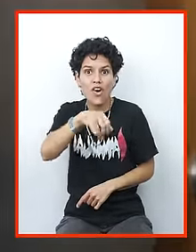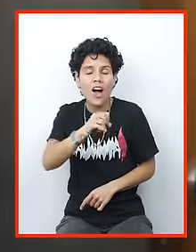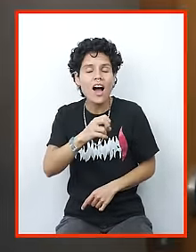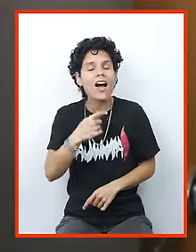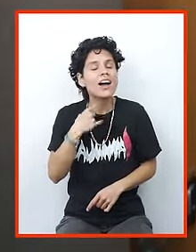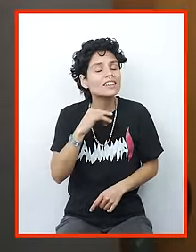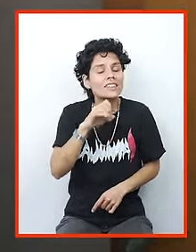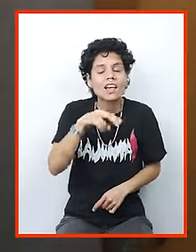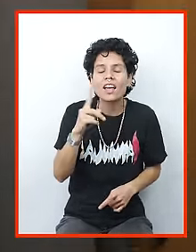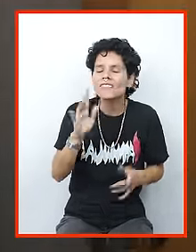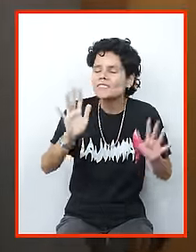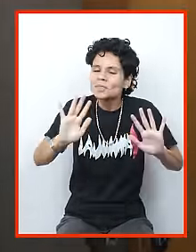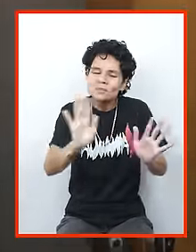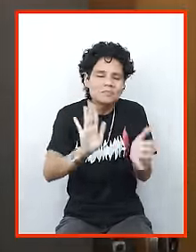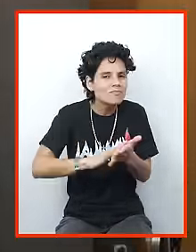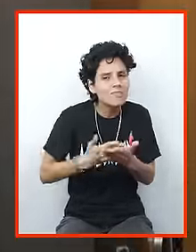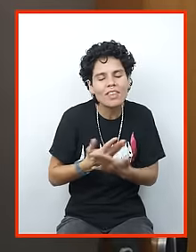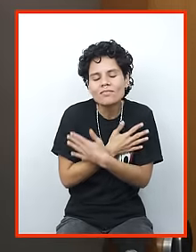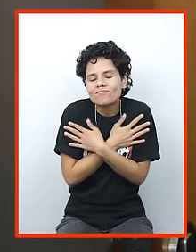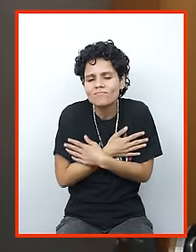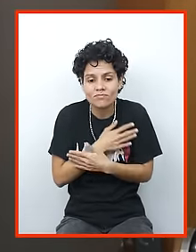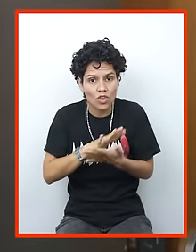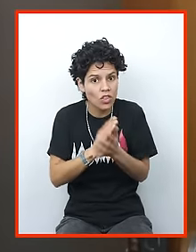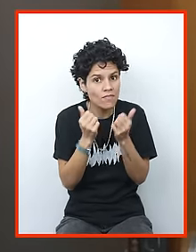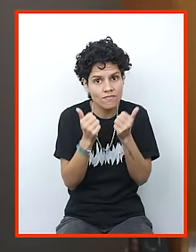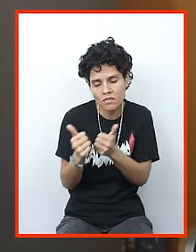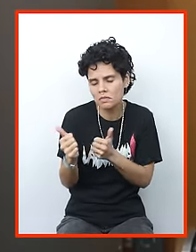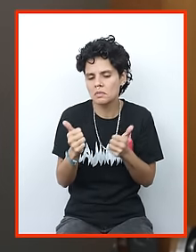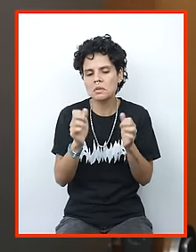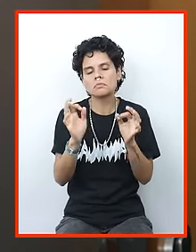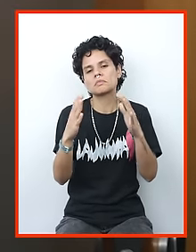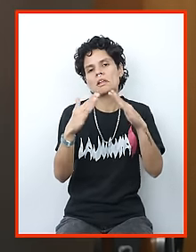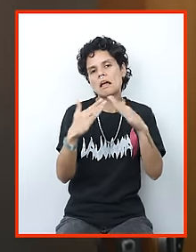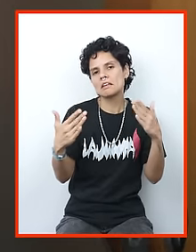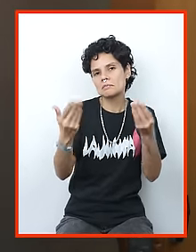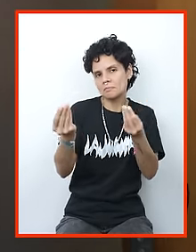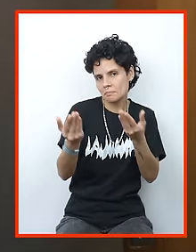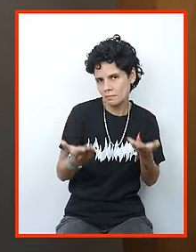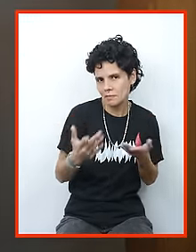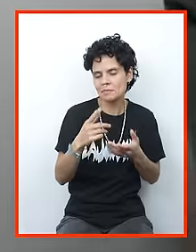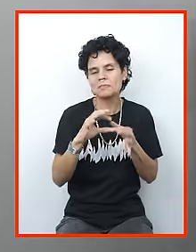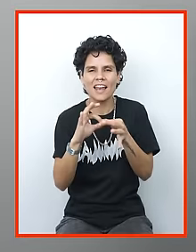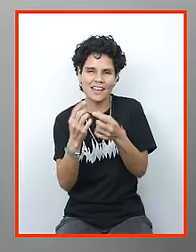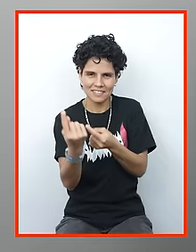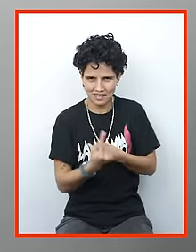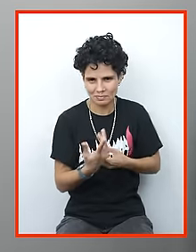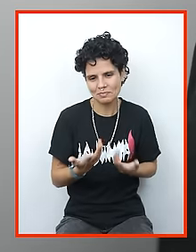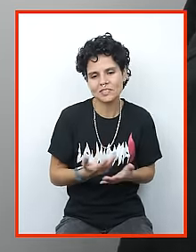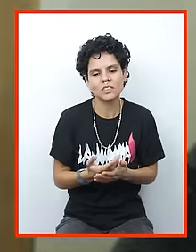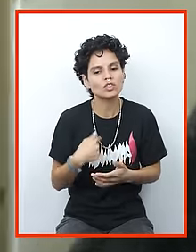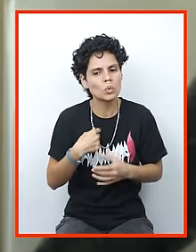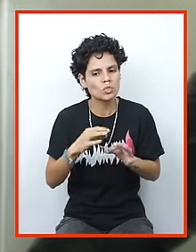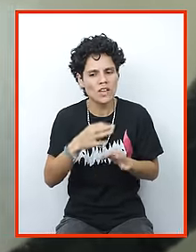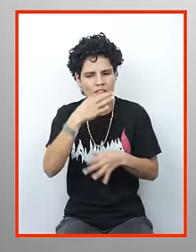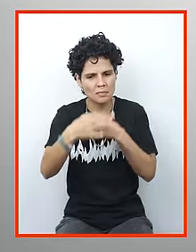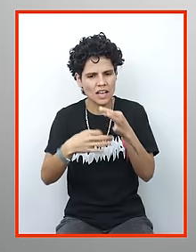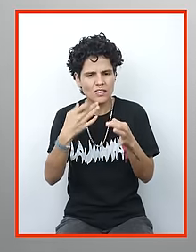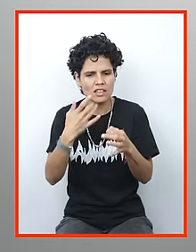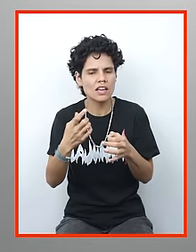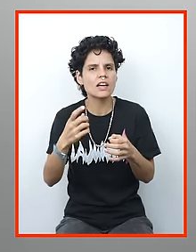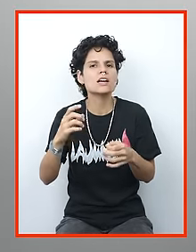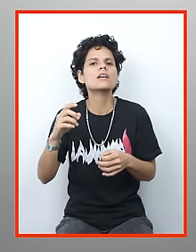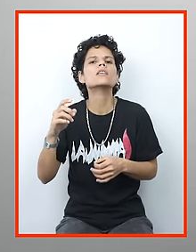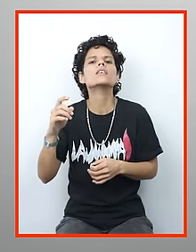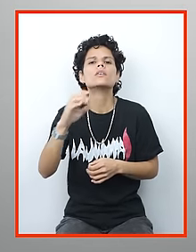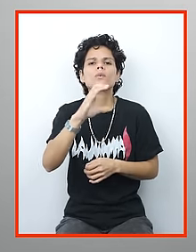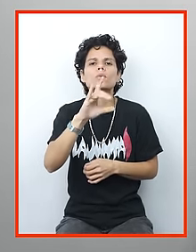Joaquín, ¿cómo estás, compadre? Muy bien. ¿Todo bien? Todo bien, señor. Gracias por venir a la casita, por favor. Oye, yo estaba diciendo ahí que el